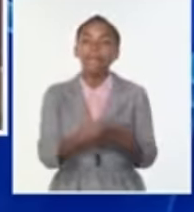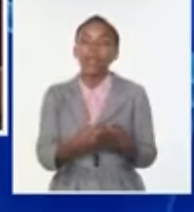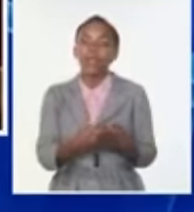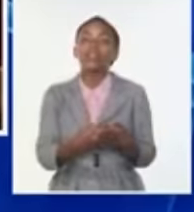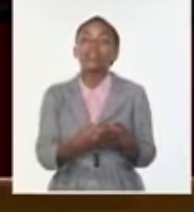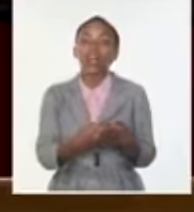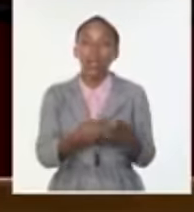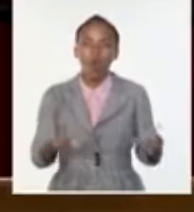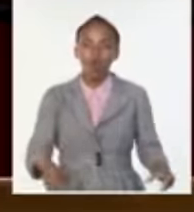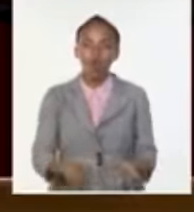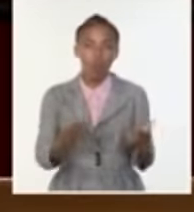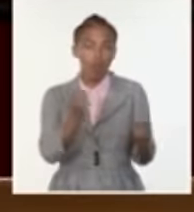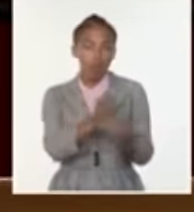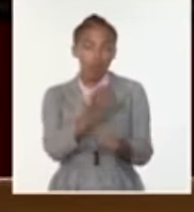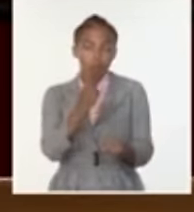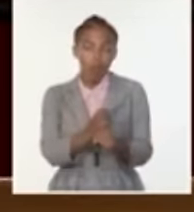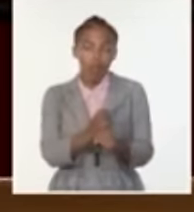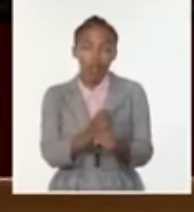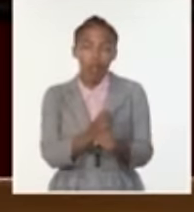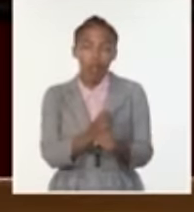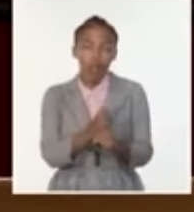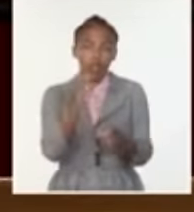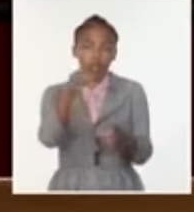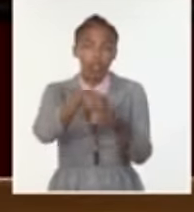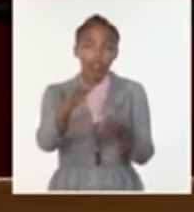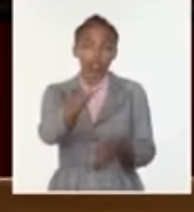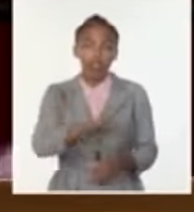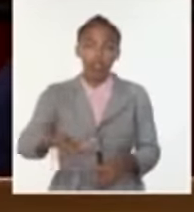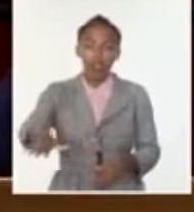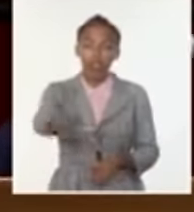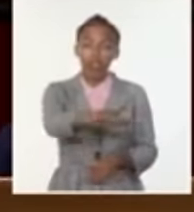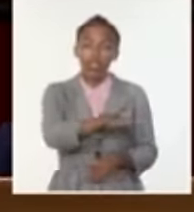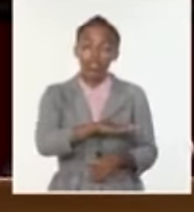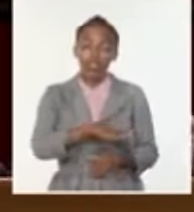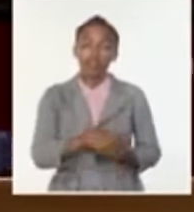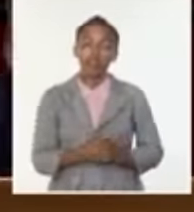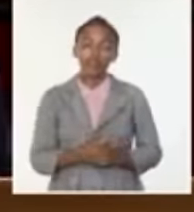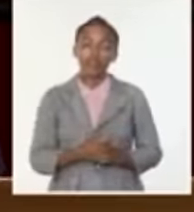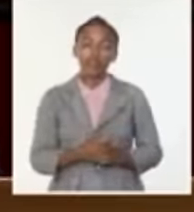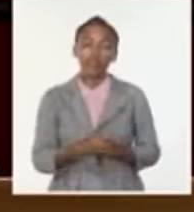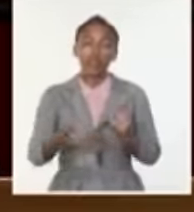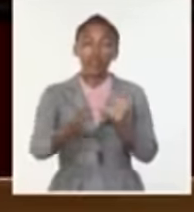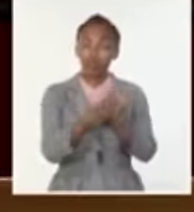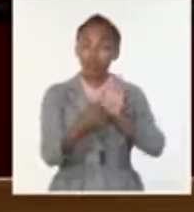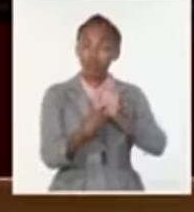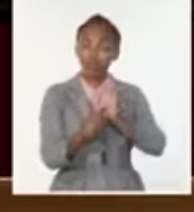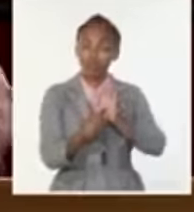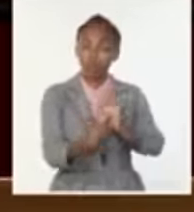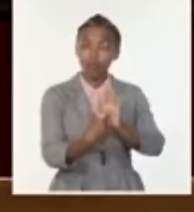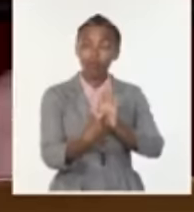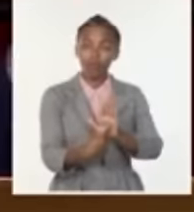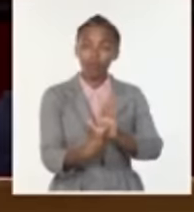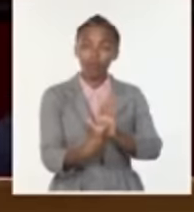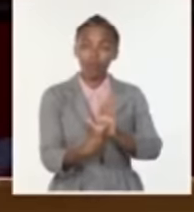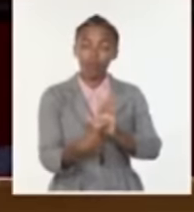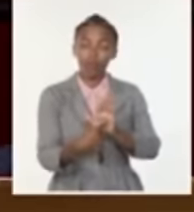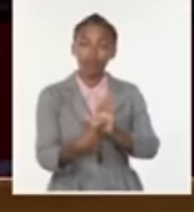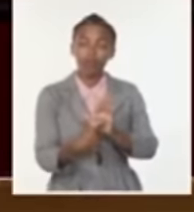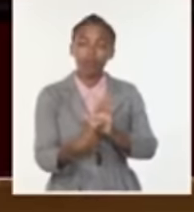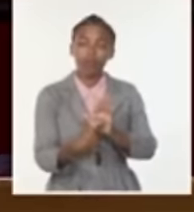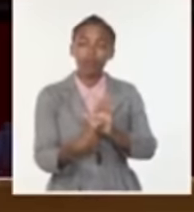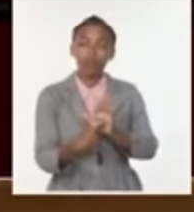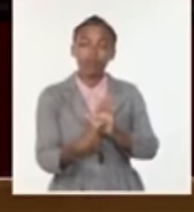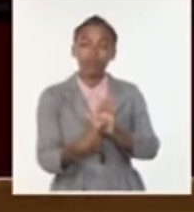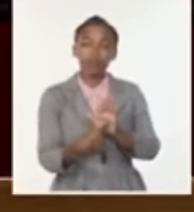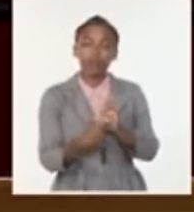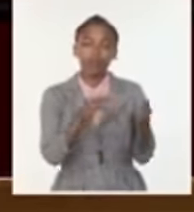defender. Por eso tenemos que fortalecer la empresa estatal socialista. La Constitución lo dice. El actor principal